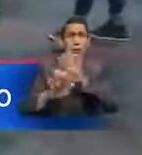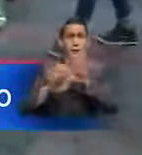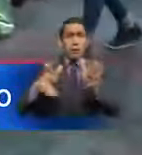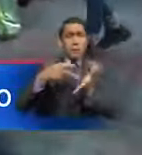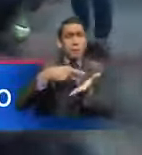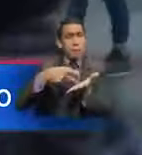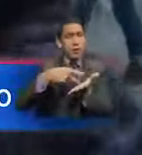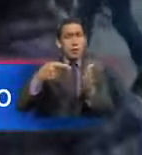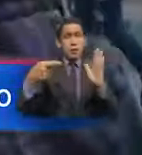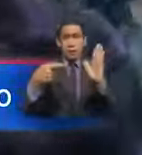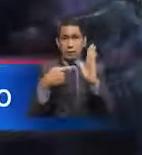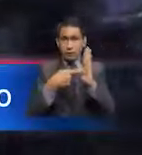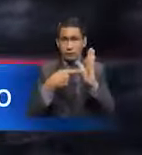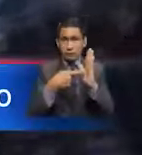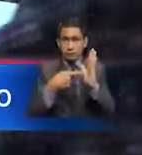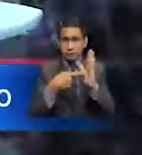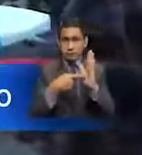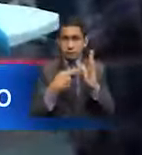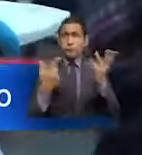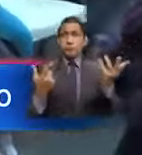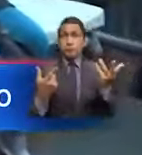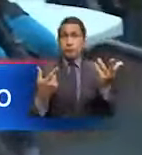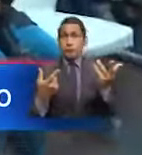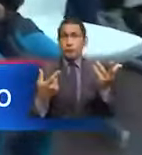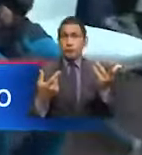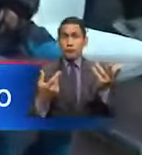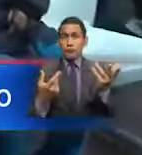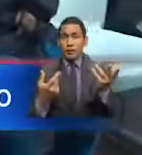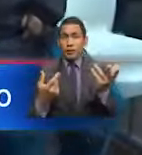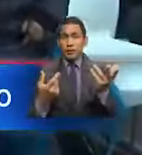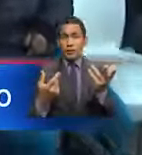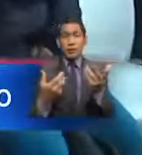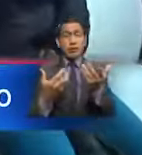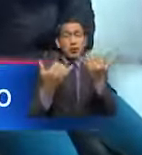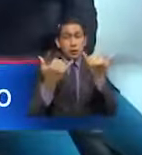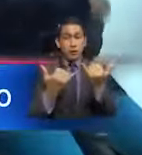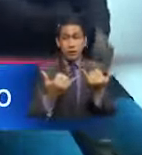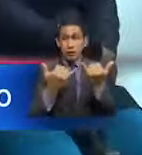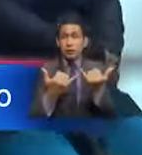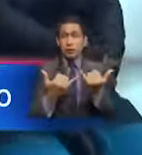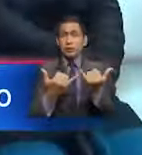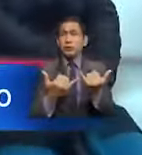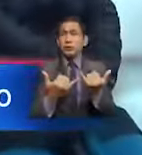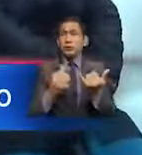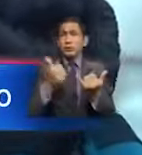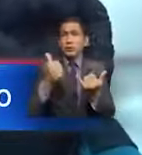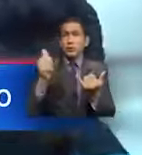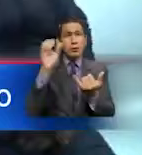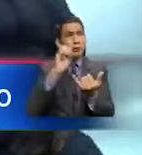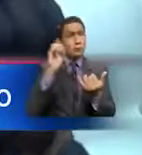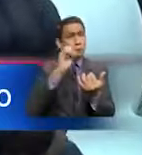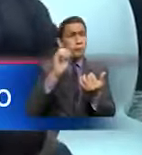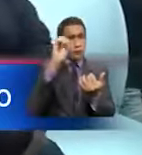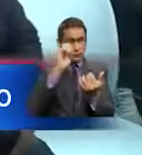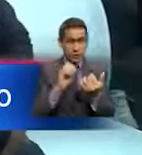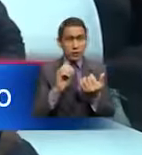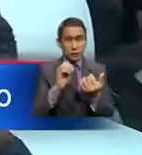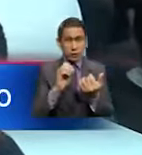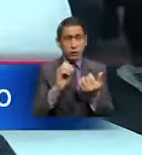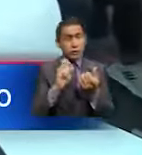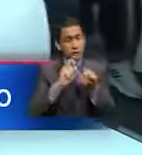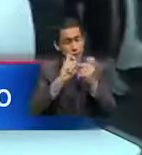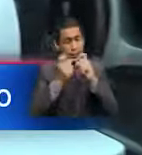pues ha habido un cumplimiento, una variación mayor, positiva de 10% frente al año anterior en el mismo periodo, que da cuenta